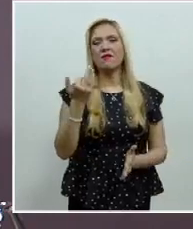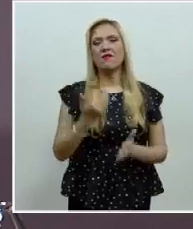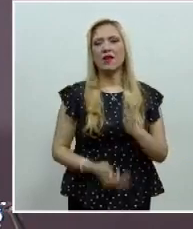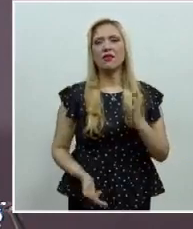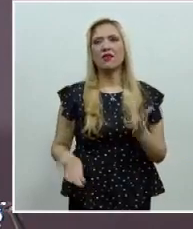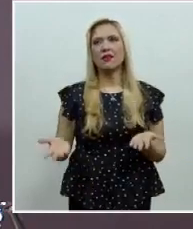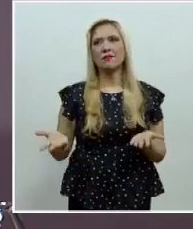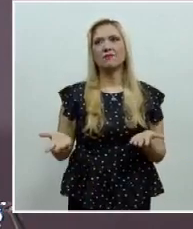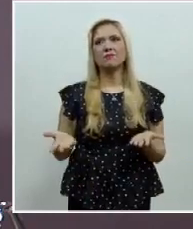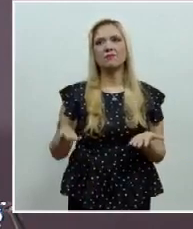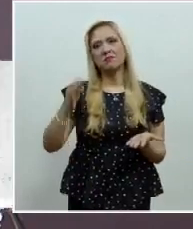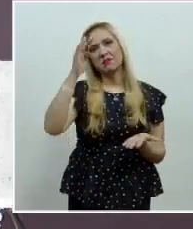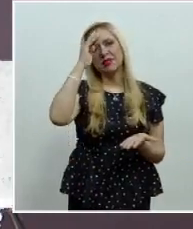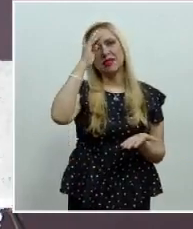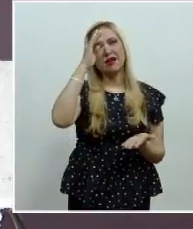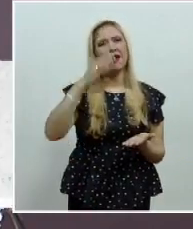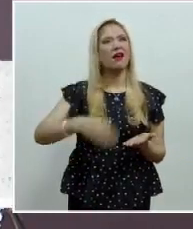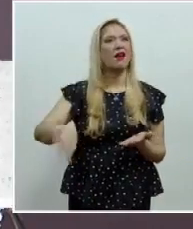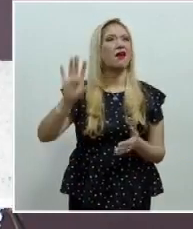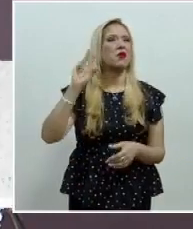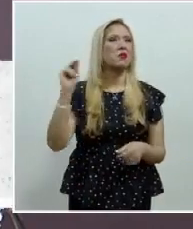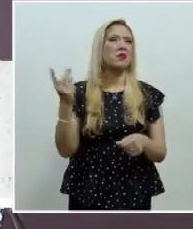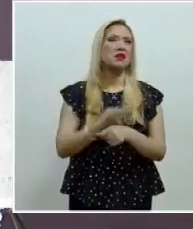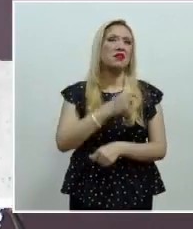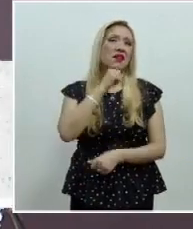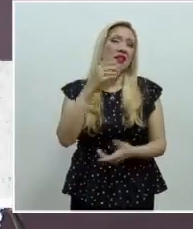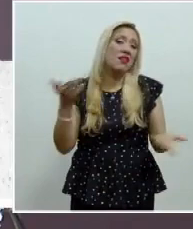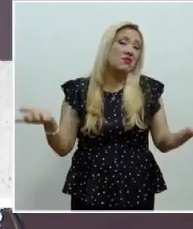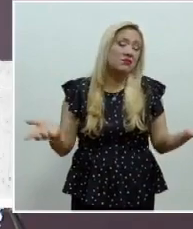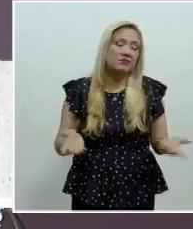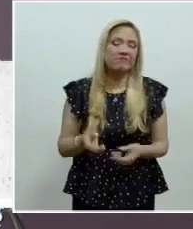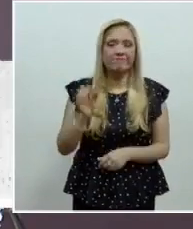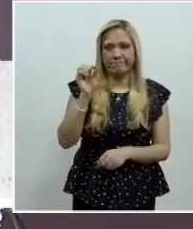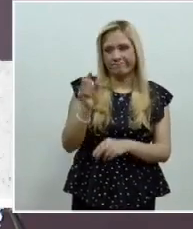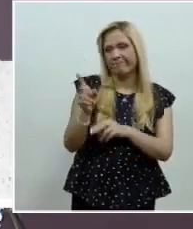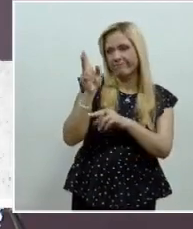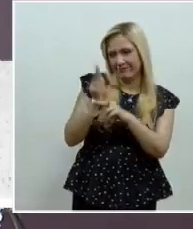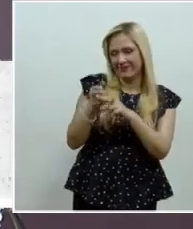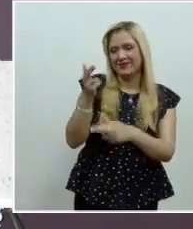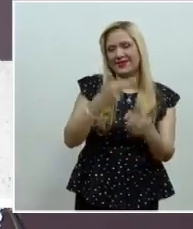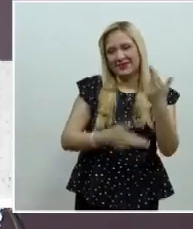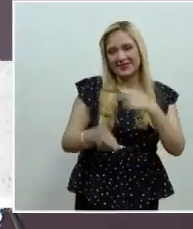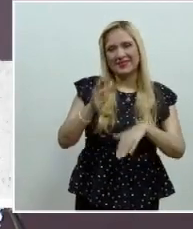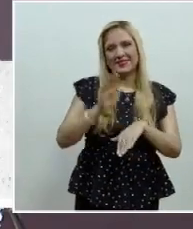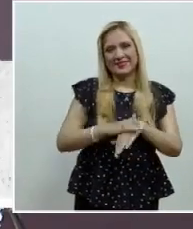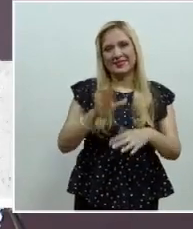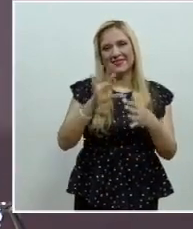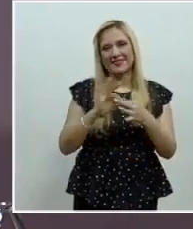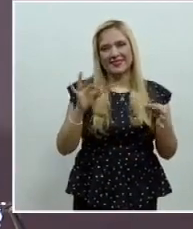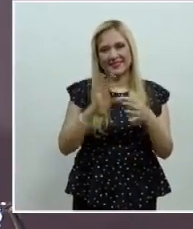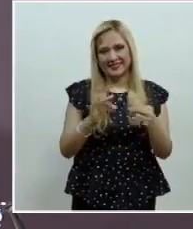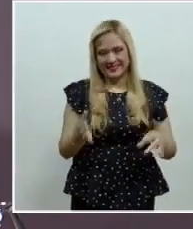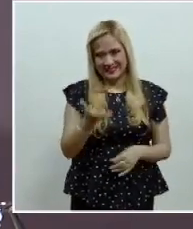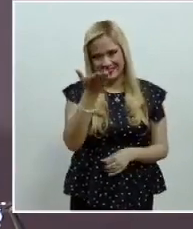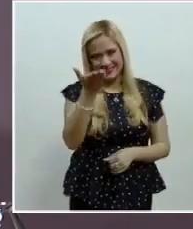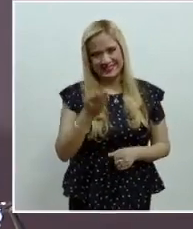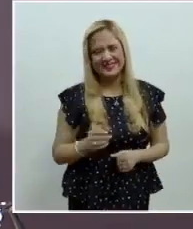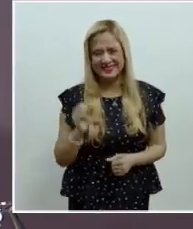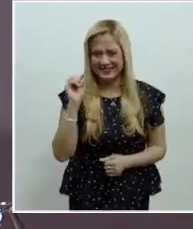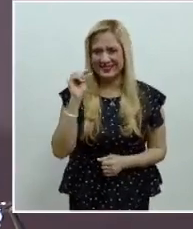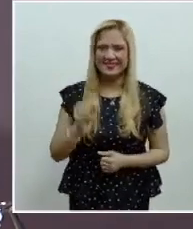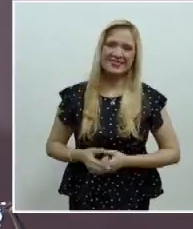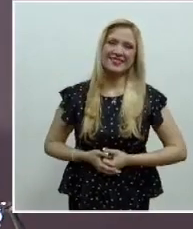va a suceder nada, sin duda es algo fundamental. Vamos a hacer una pausa y regresamos con más comentarios sobre este tema.